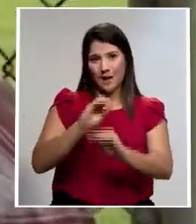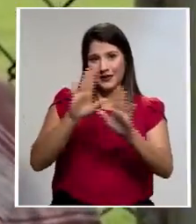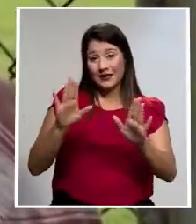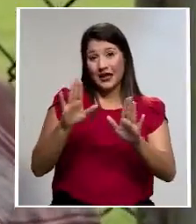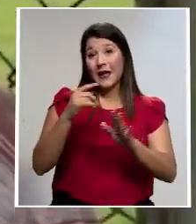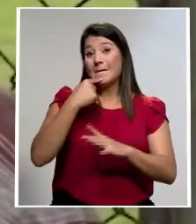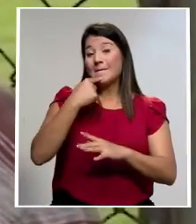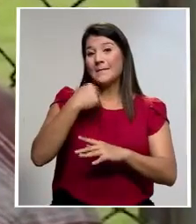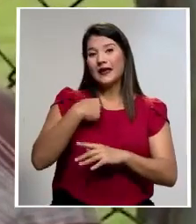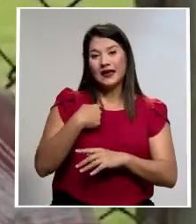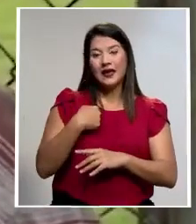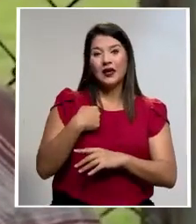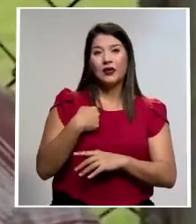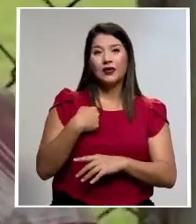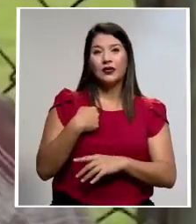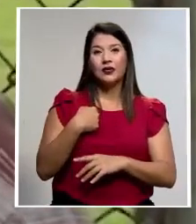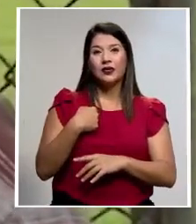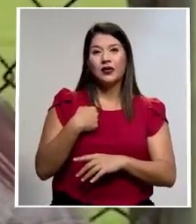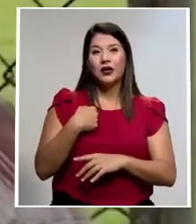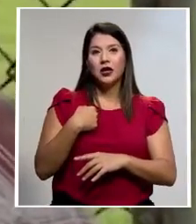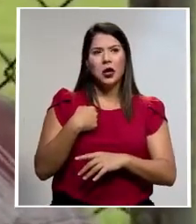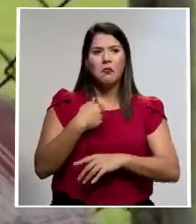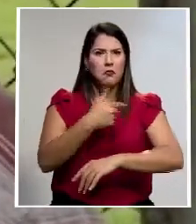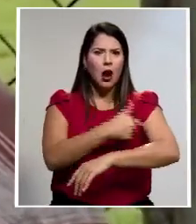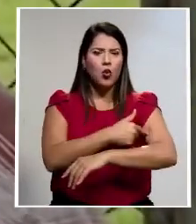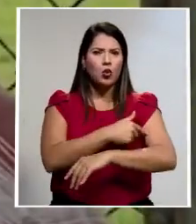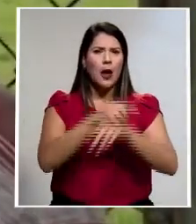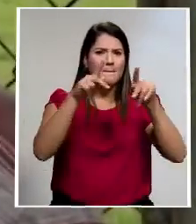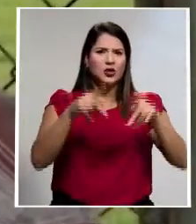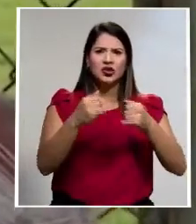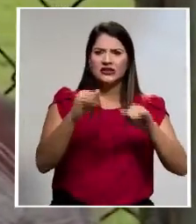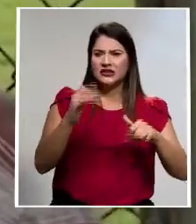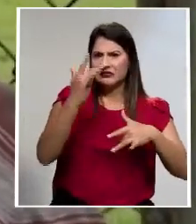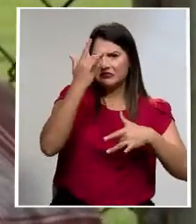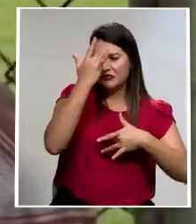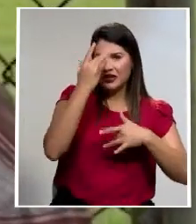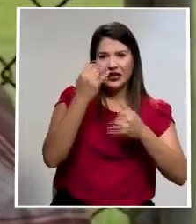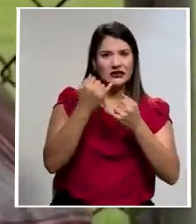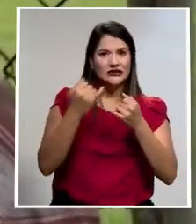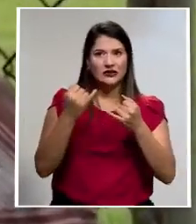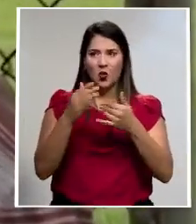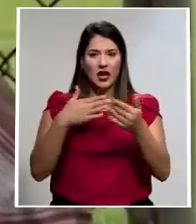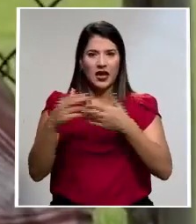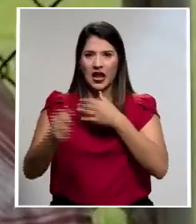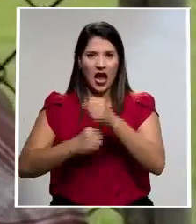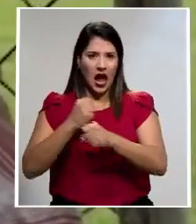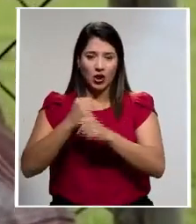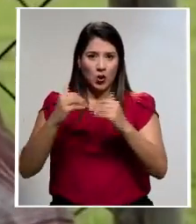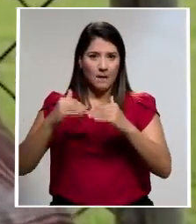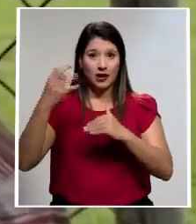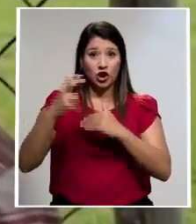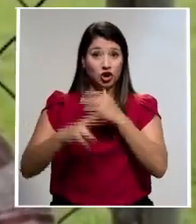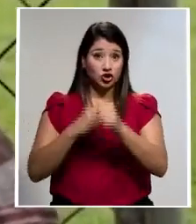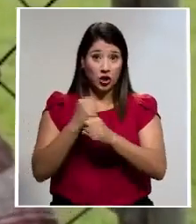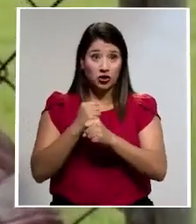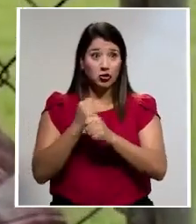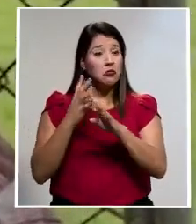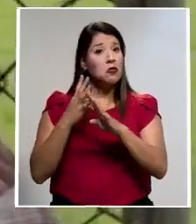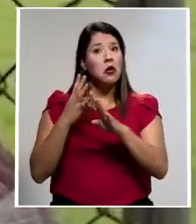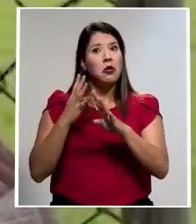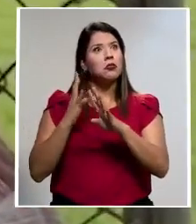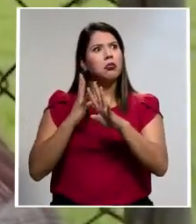dijeron que estaban vacunando sin riesgo y personas de cualquier edad. y mayores de 12 años y se ha movido muy bien,